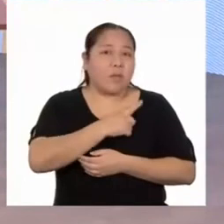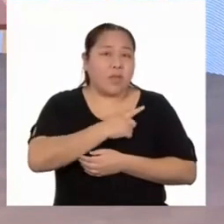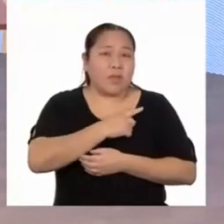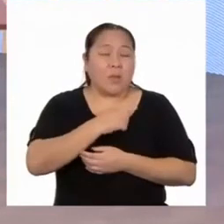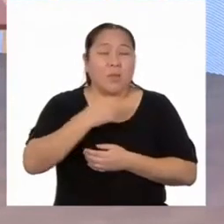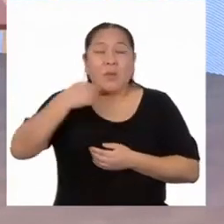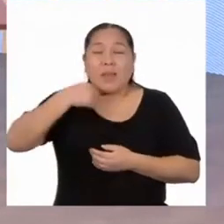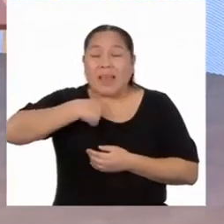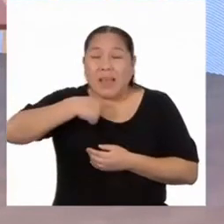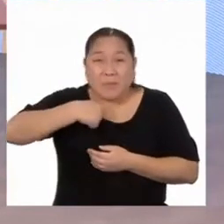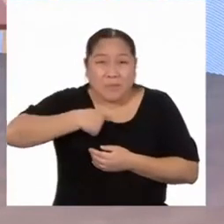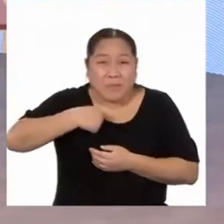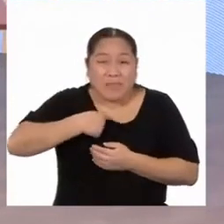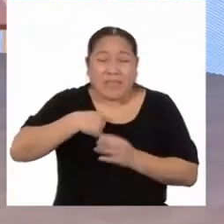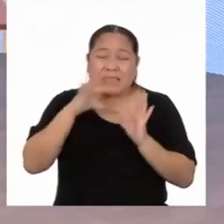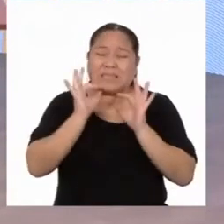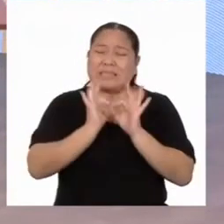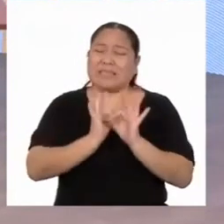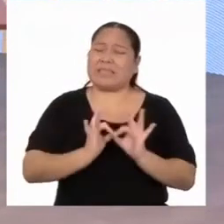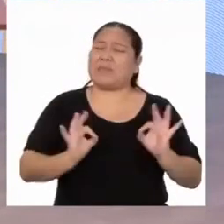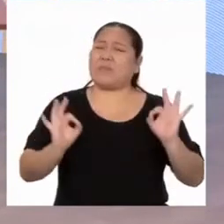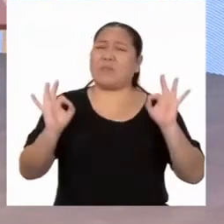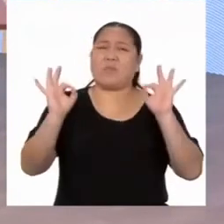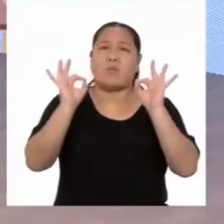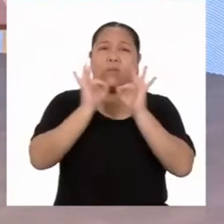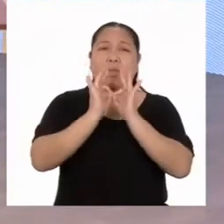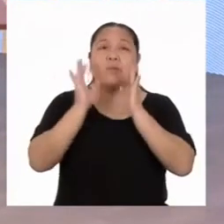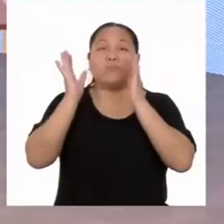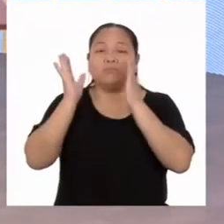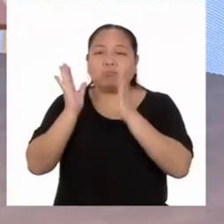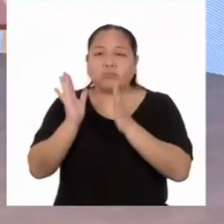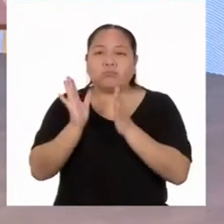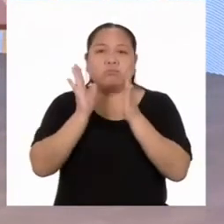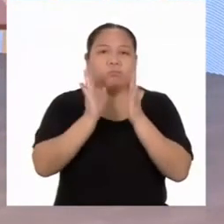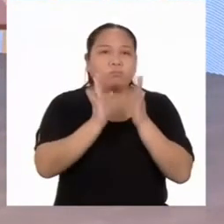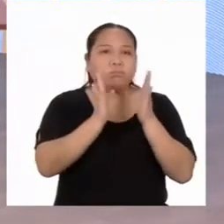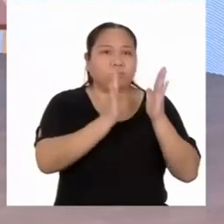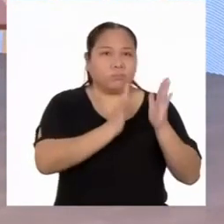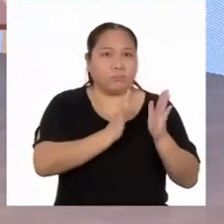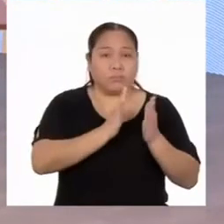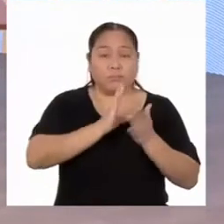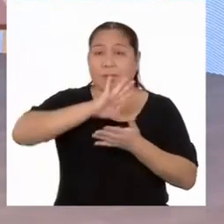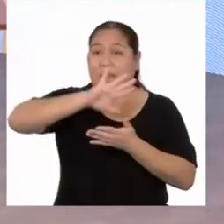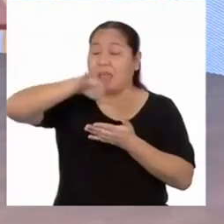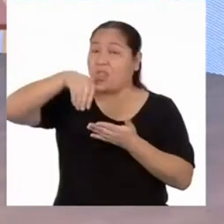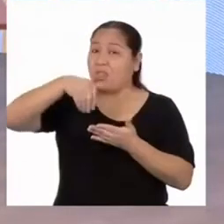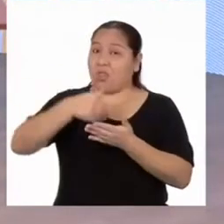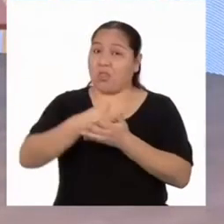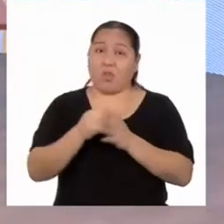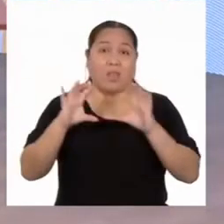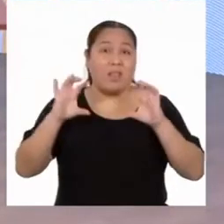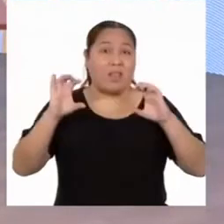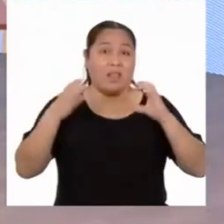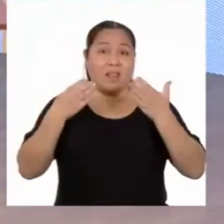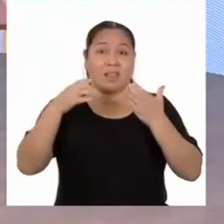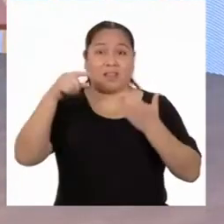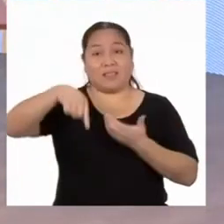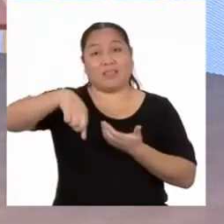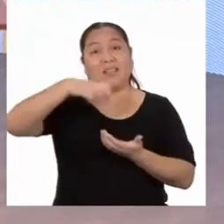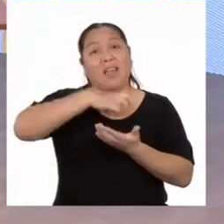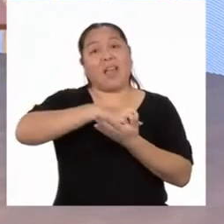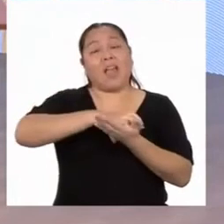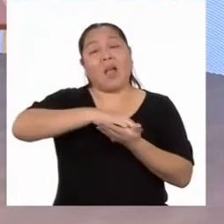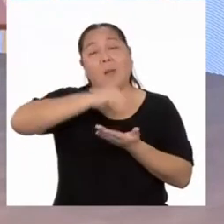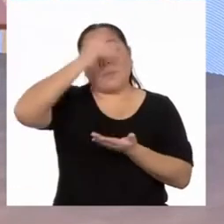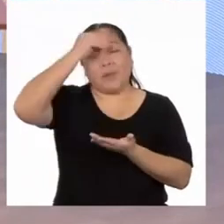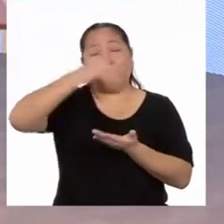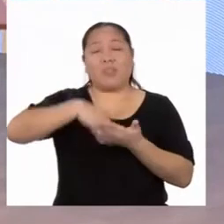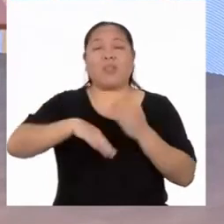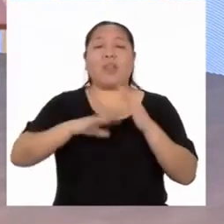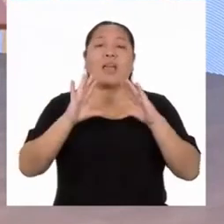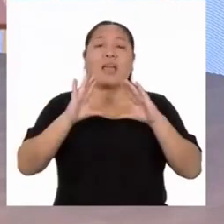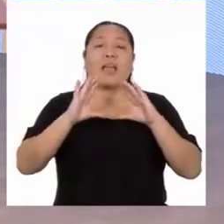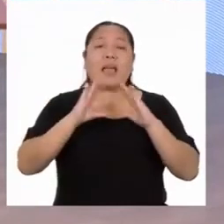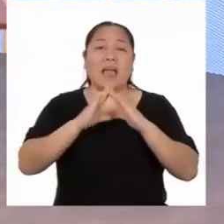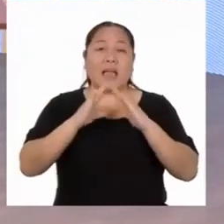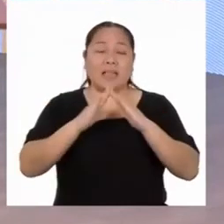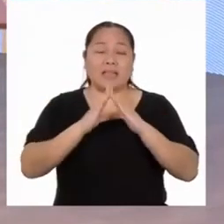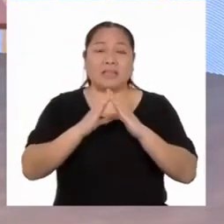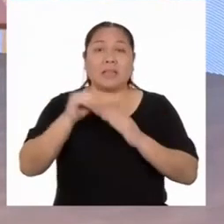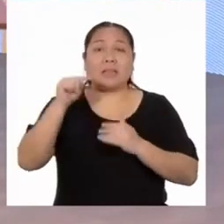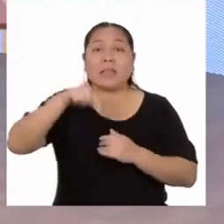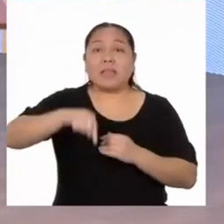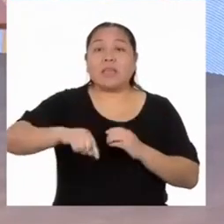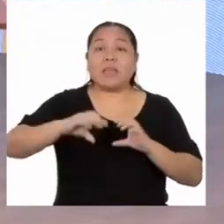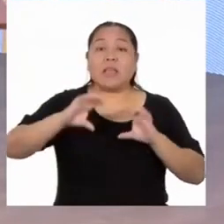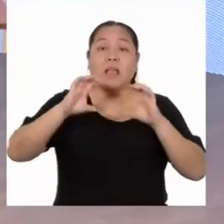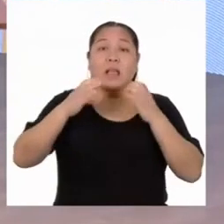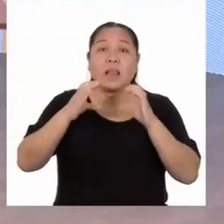para mí es muy importante estar preparado para todas las clases de Aprendo en Casa. Y como hoy, en el curso de comunicación,